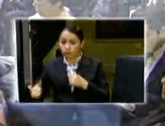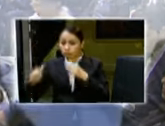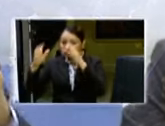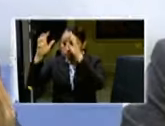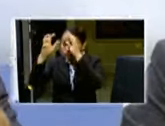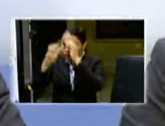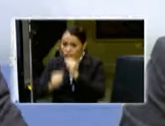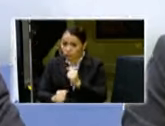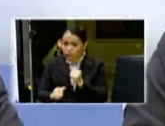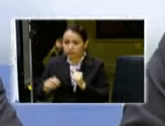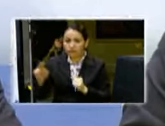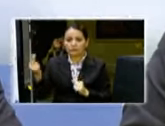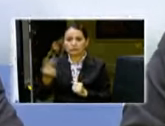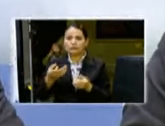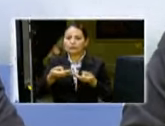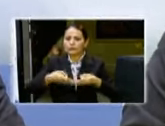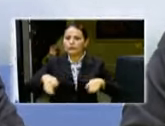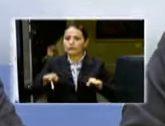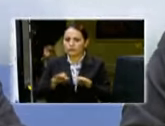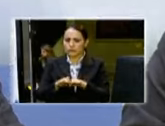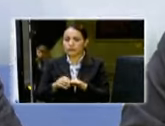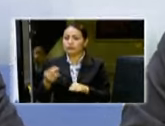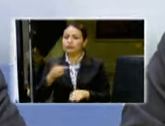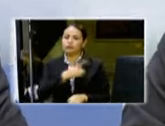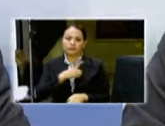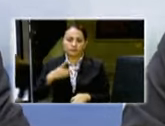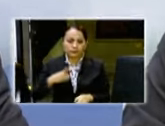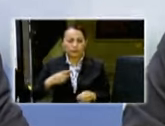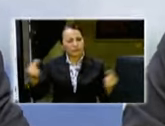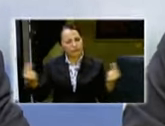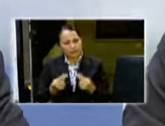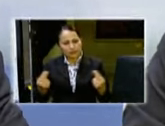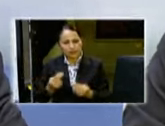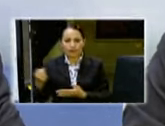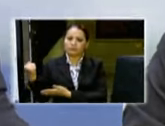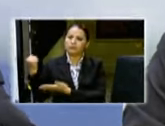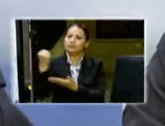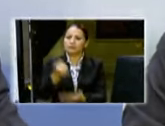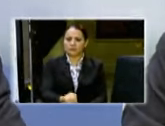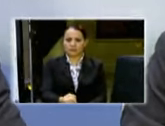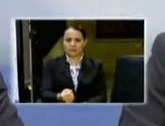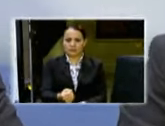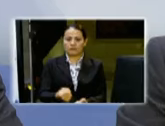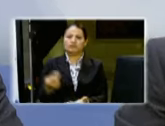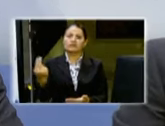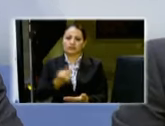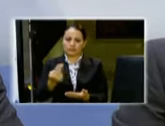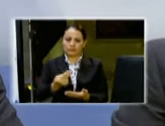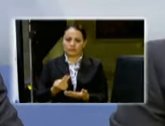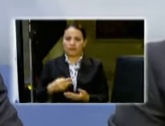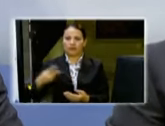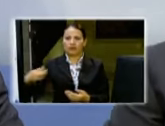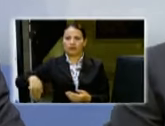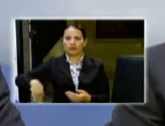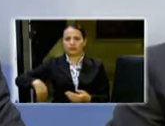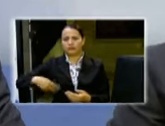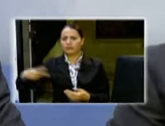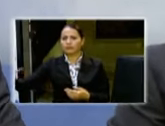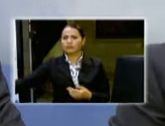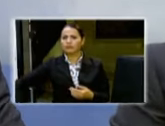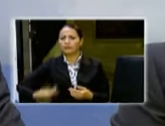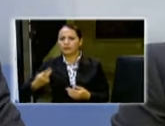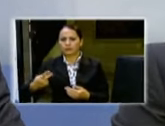importancia política, a nuestra importancia económica, tenemos que invertir en política exterior. Lo decía en la pregunta que hacía a